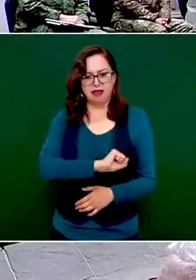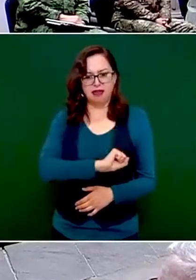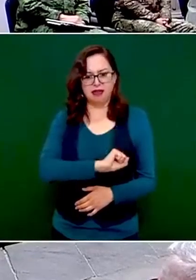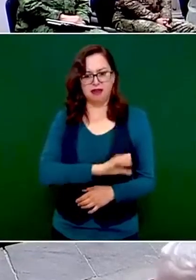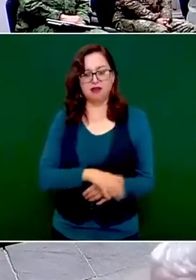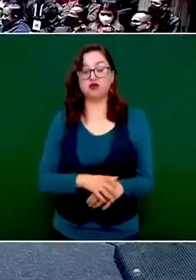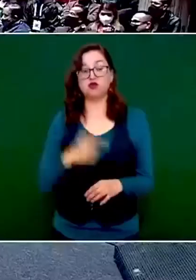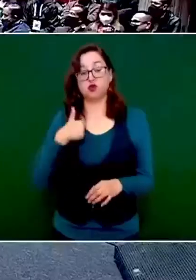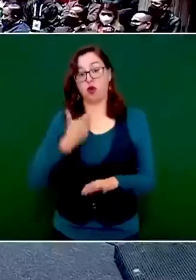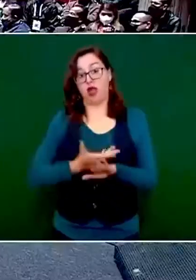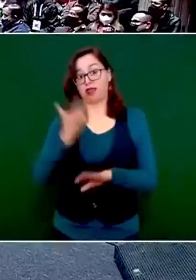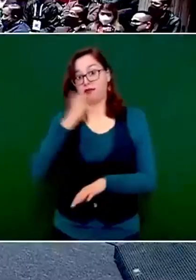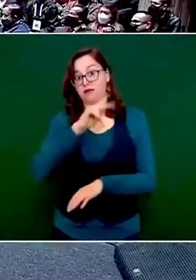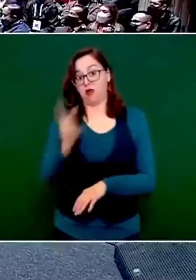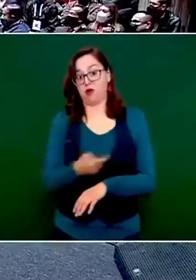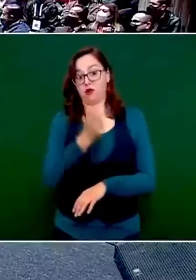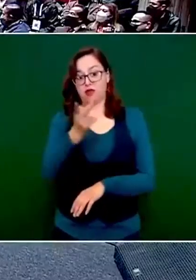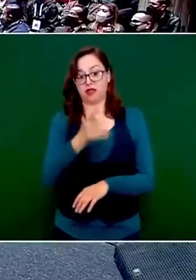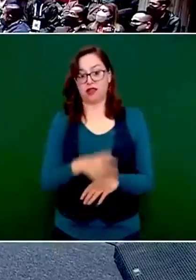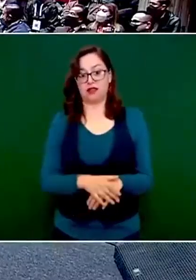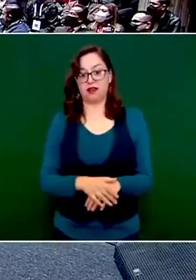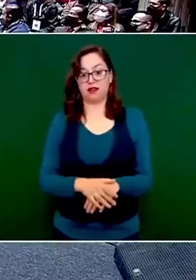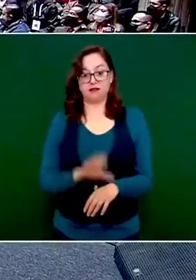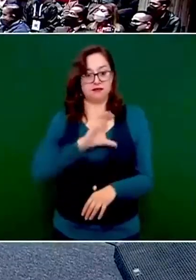no es mi consentida, pero… No, es.